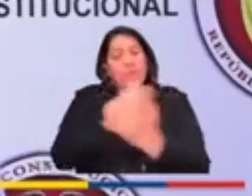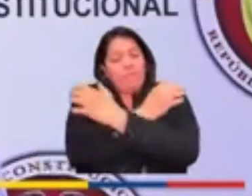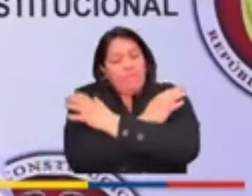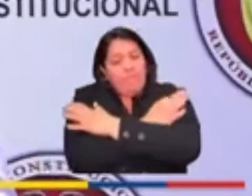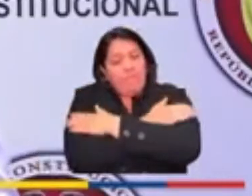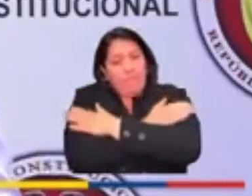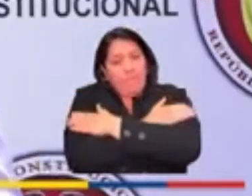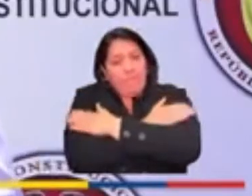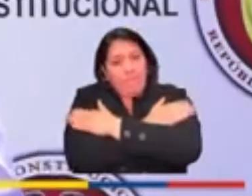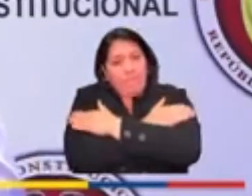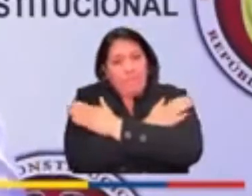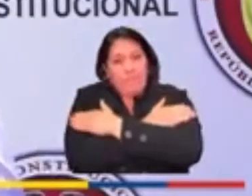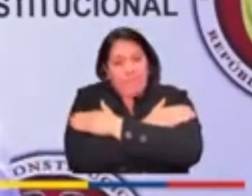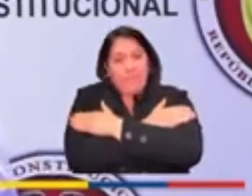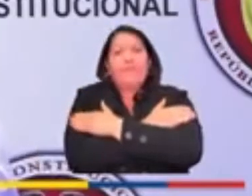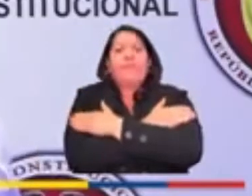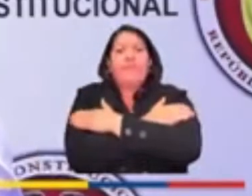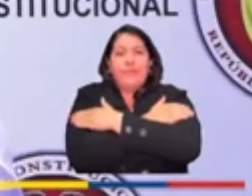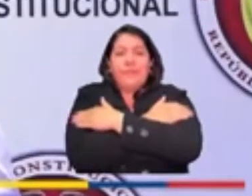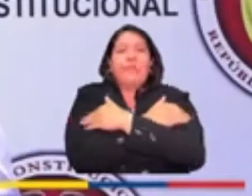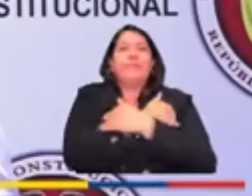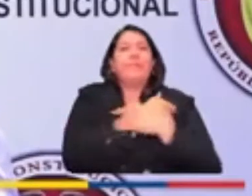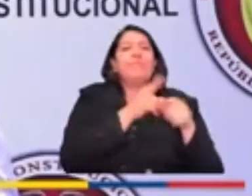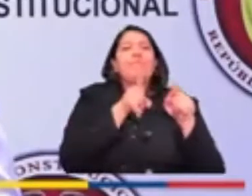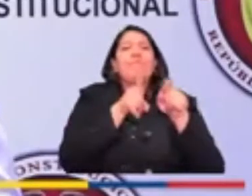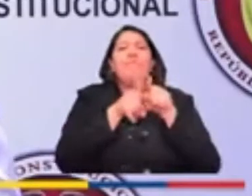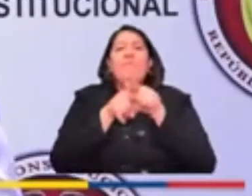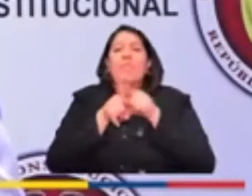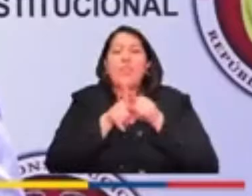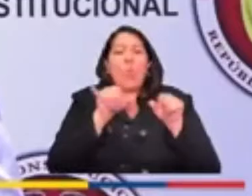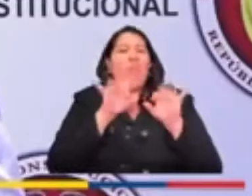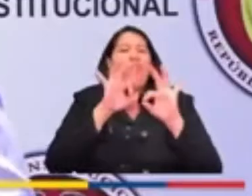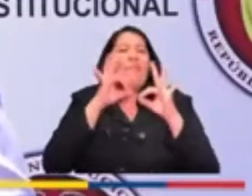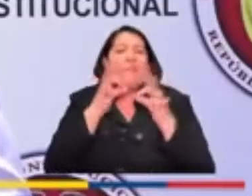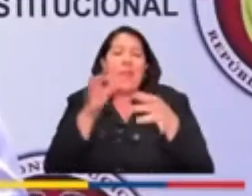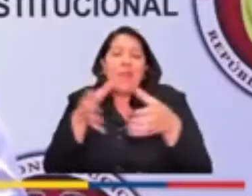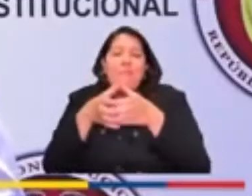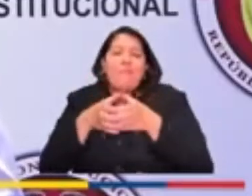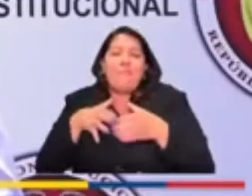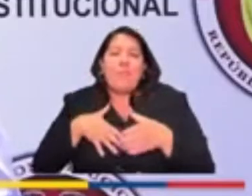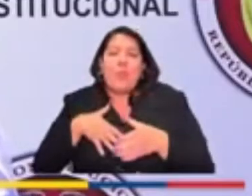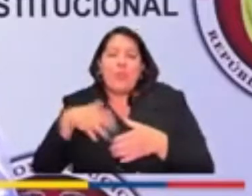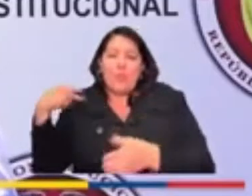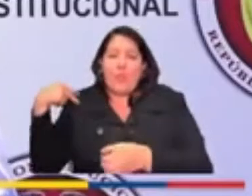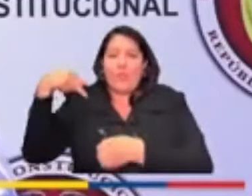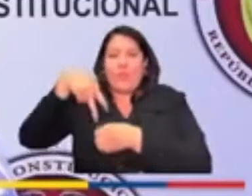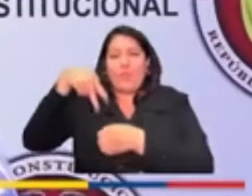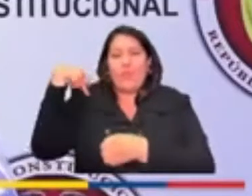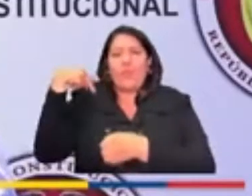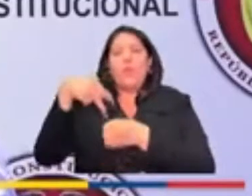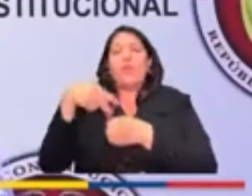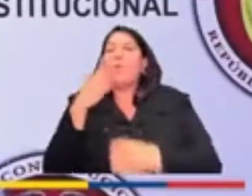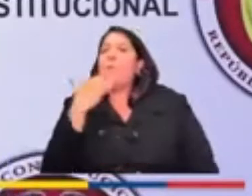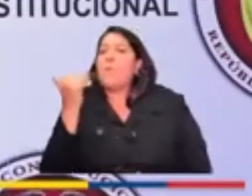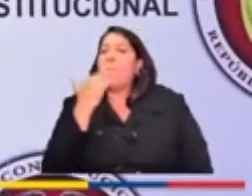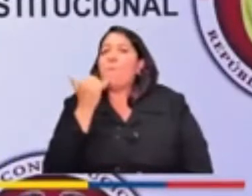enorme a mis hermanos indígenas de La Guajira, los hermanos Wayú.